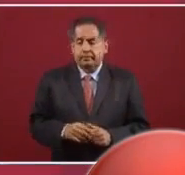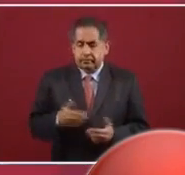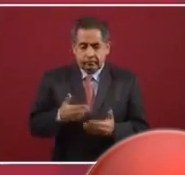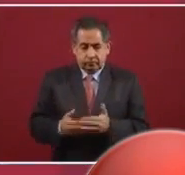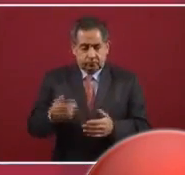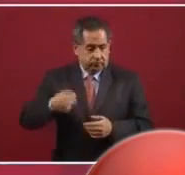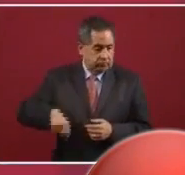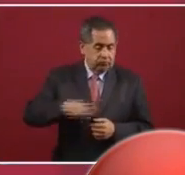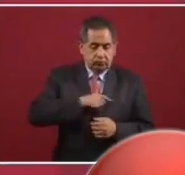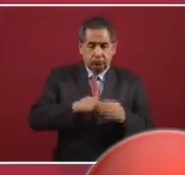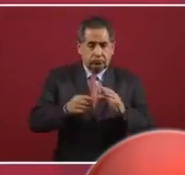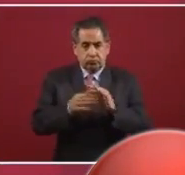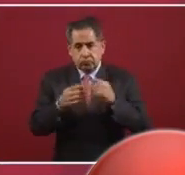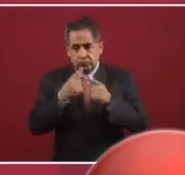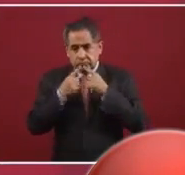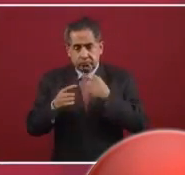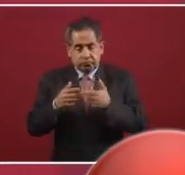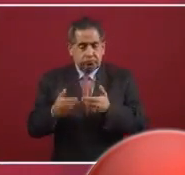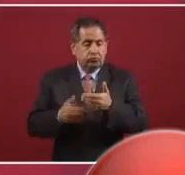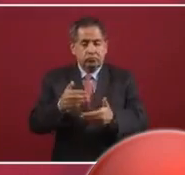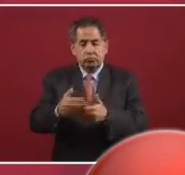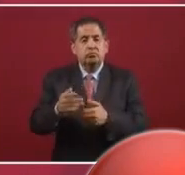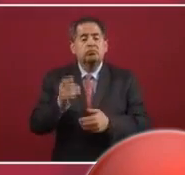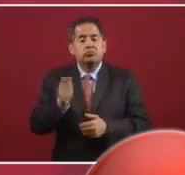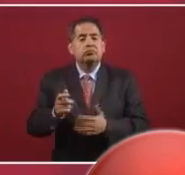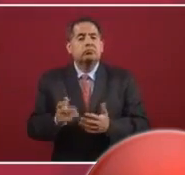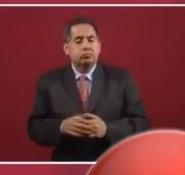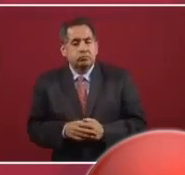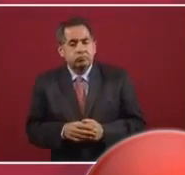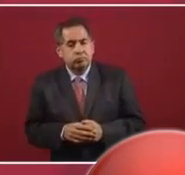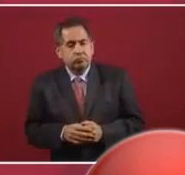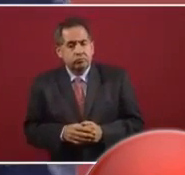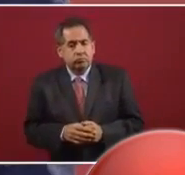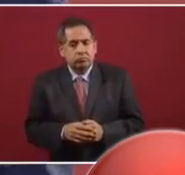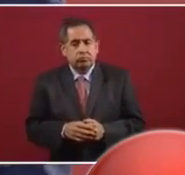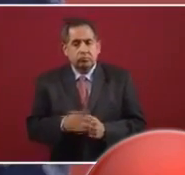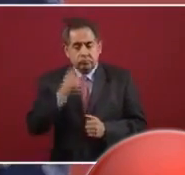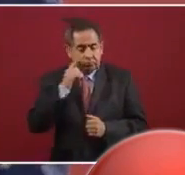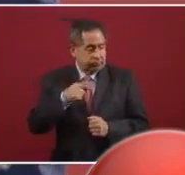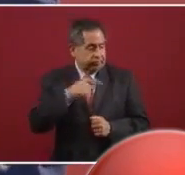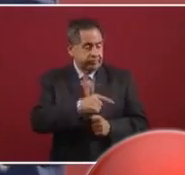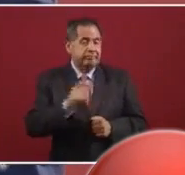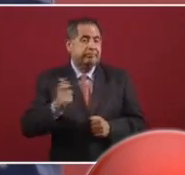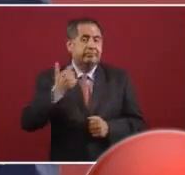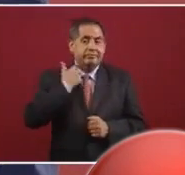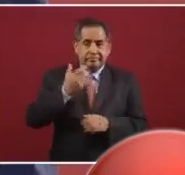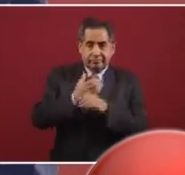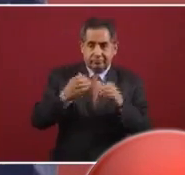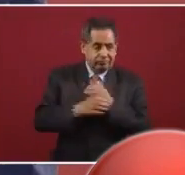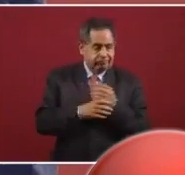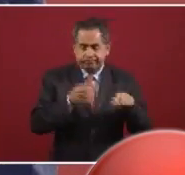dando marcha atrás, no a todo, pero sí